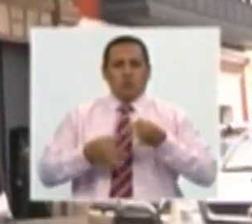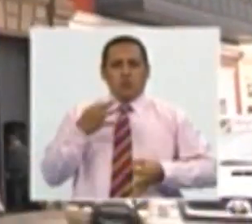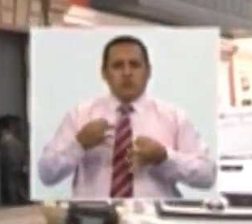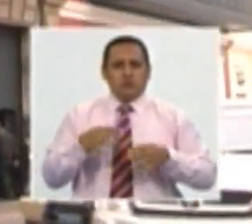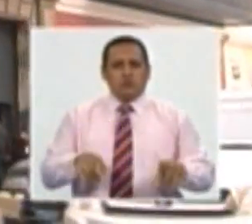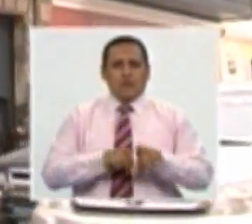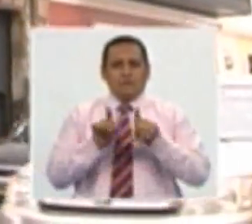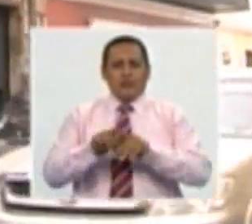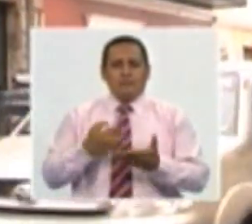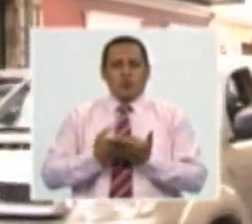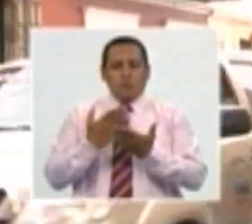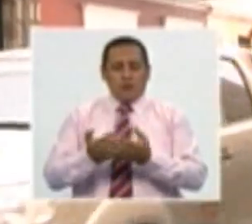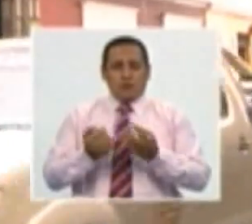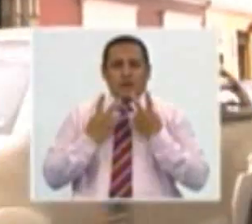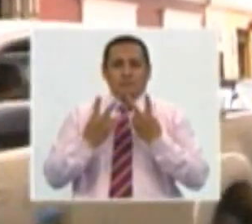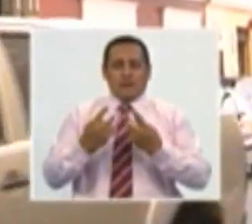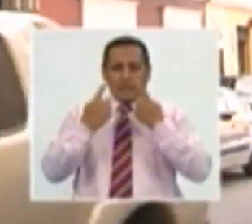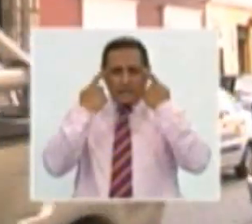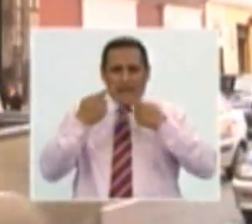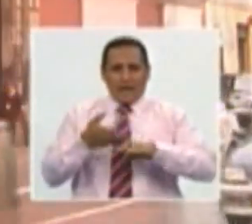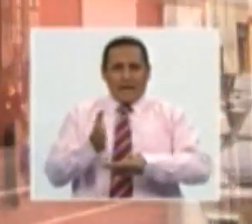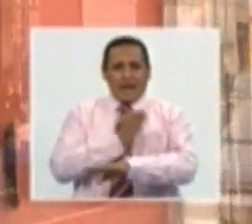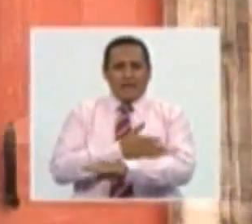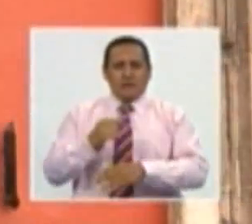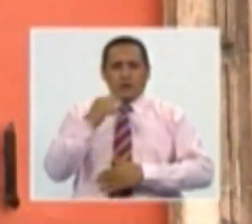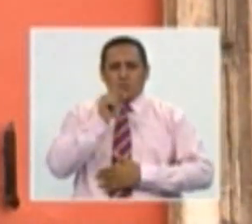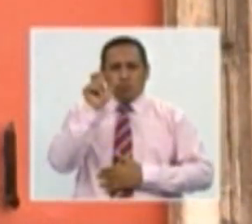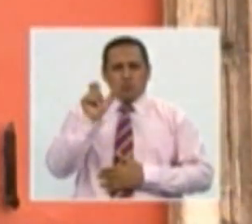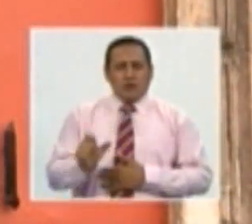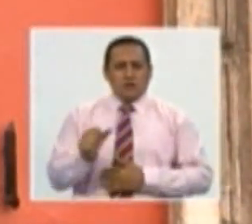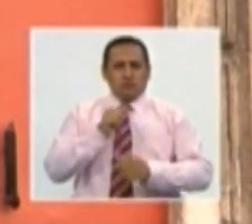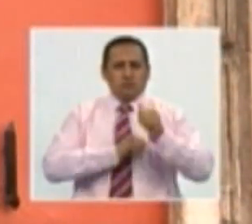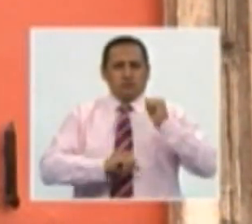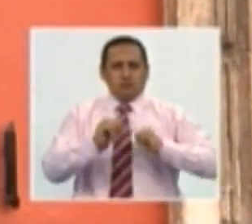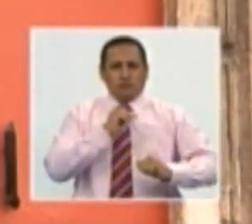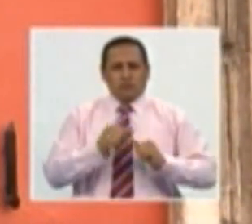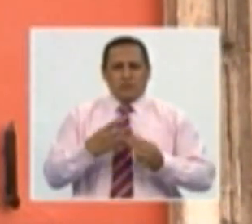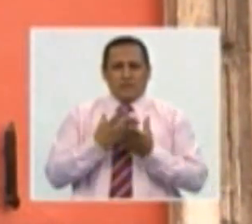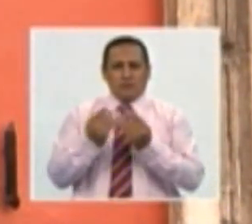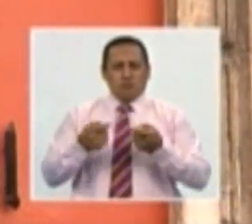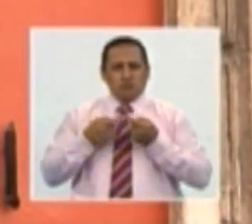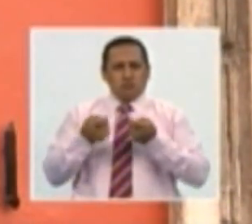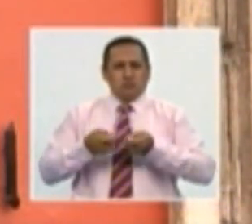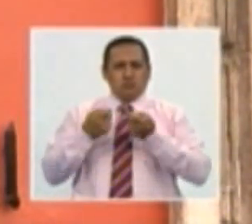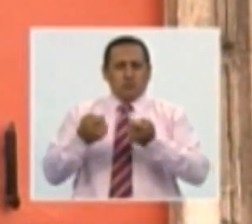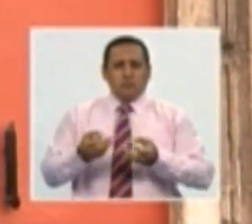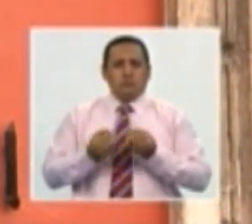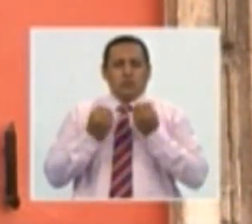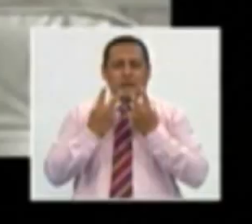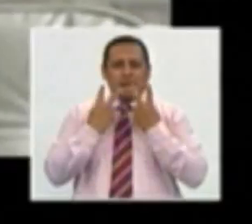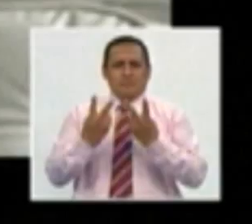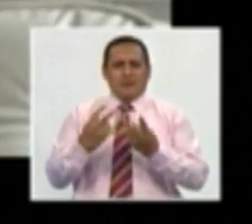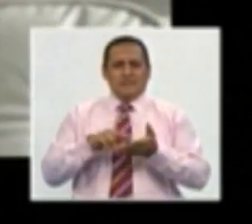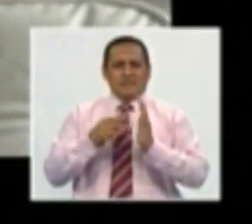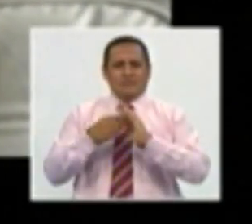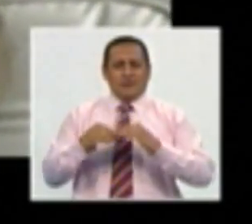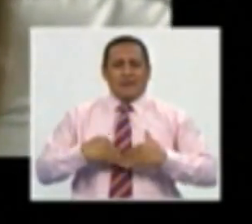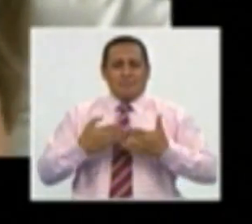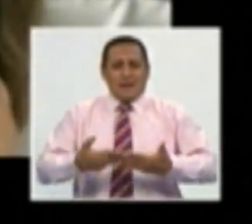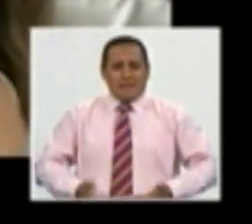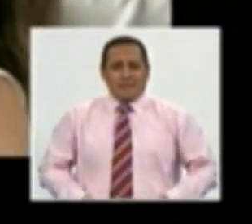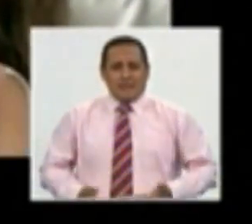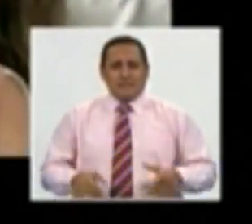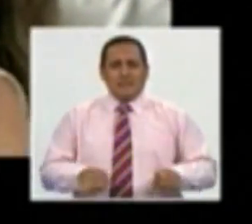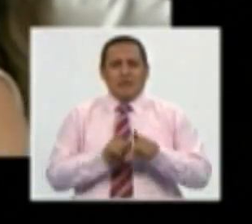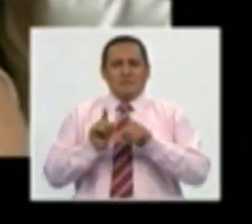demanda al haberse acreditado que la accionante fue víctima de un tratamiento arbitrario, pues pese a encontrarse